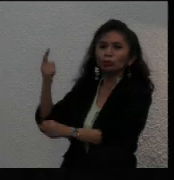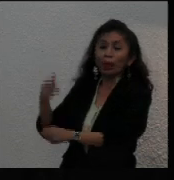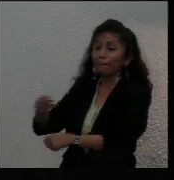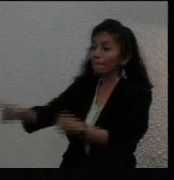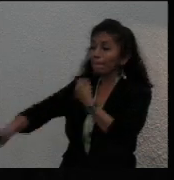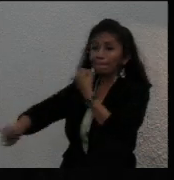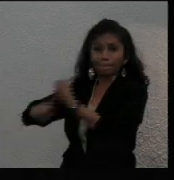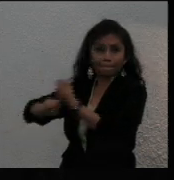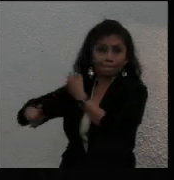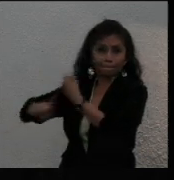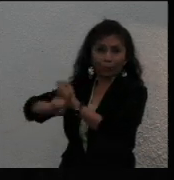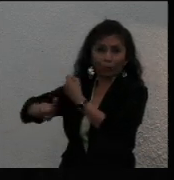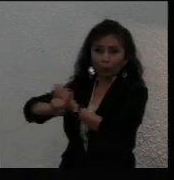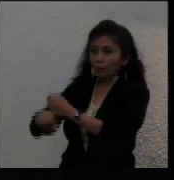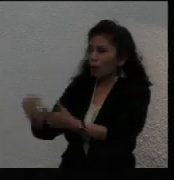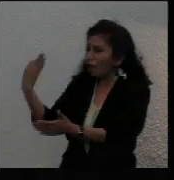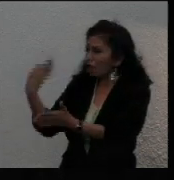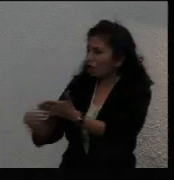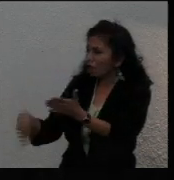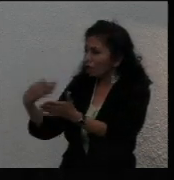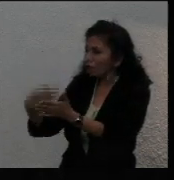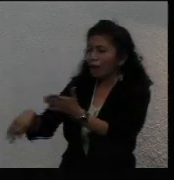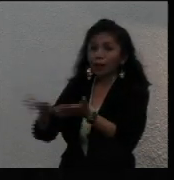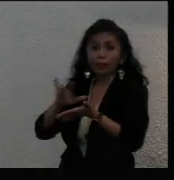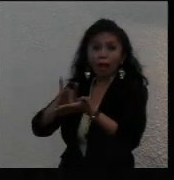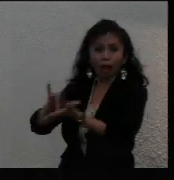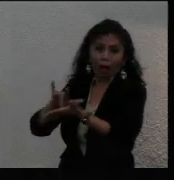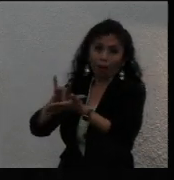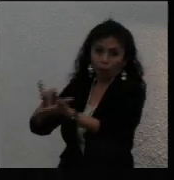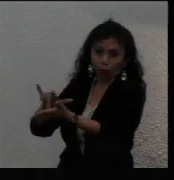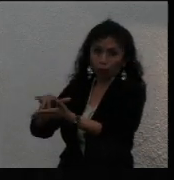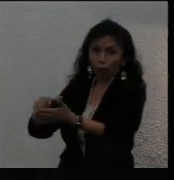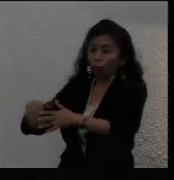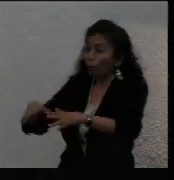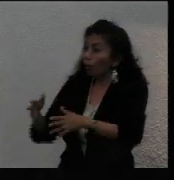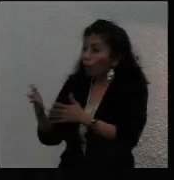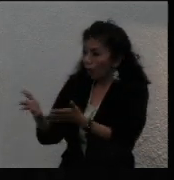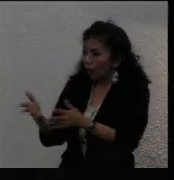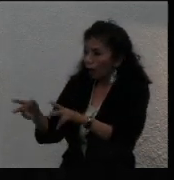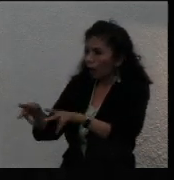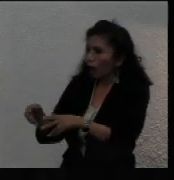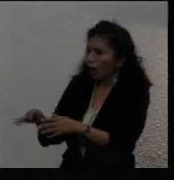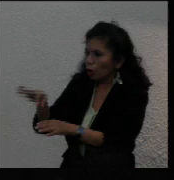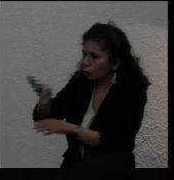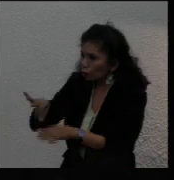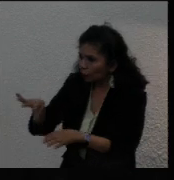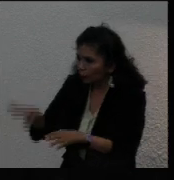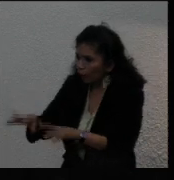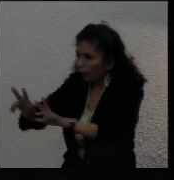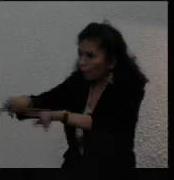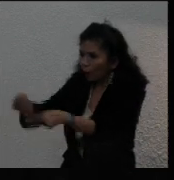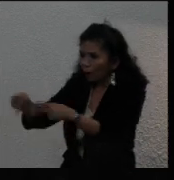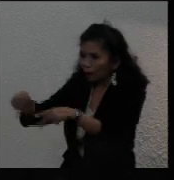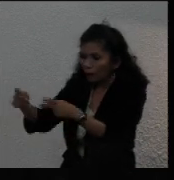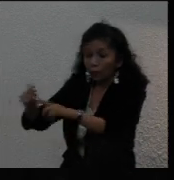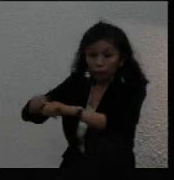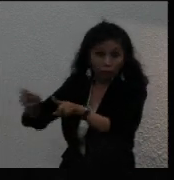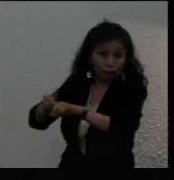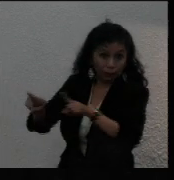realidad. Hace falta mucho apoyo a la producción y comercialización de los productos, que son muy